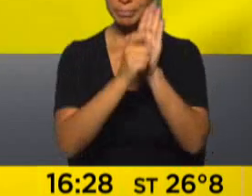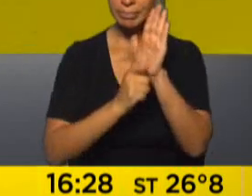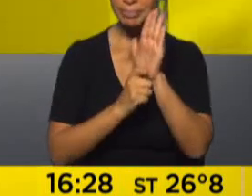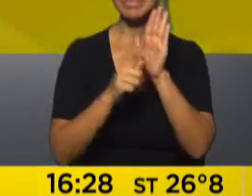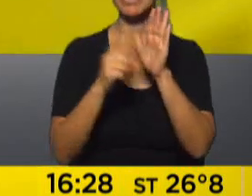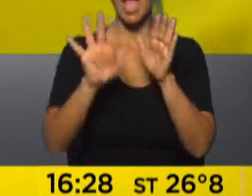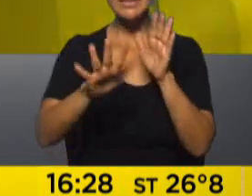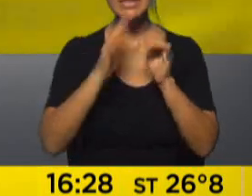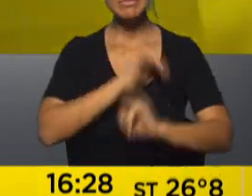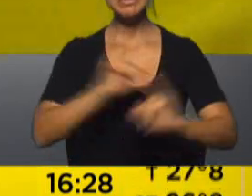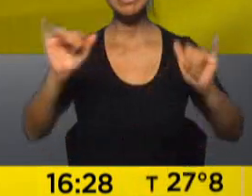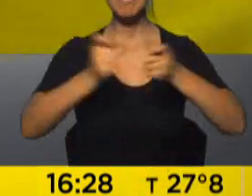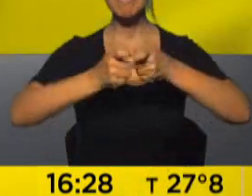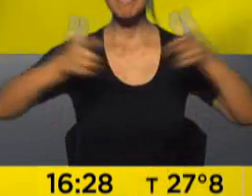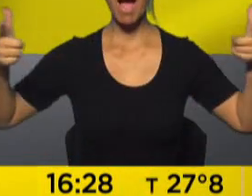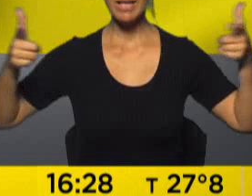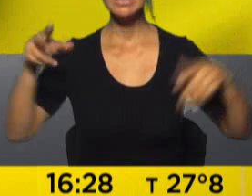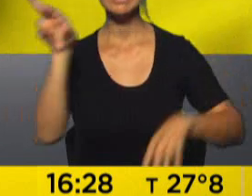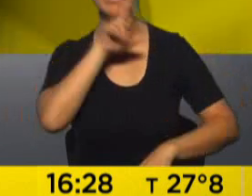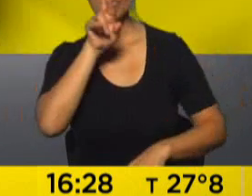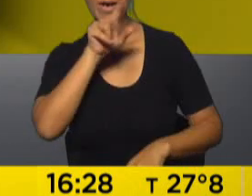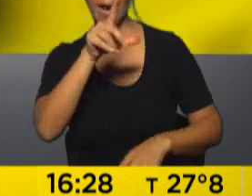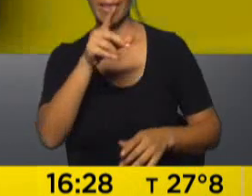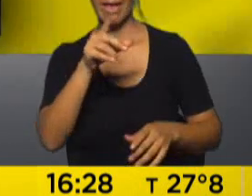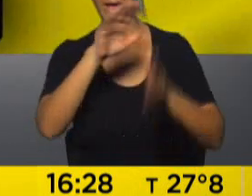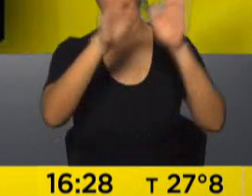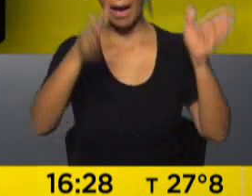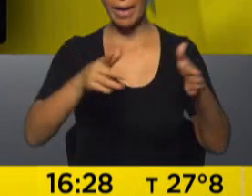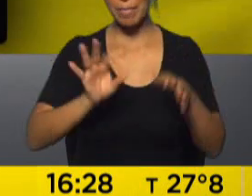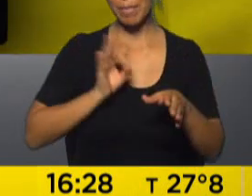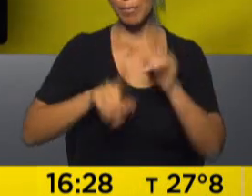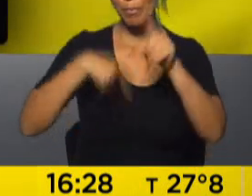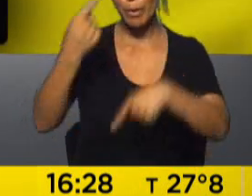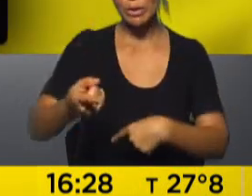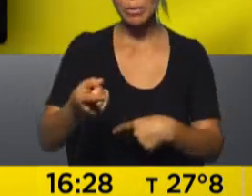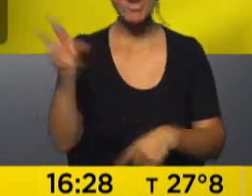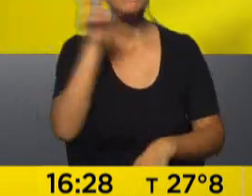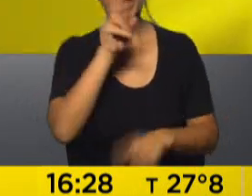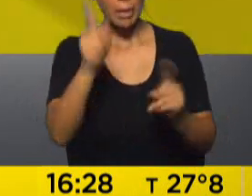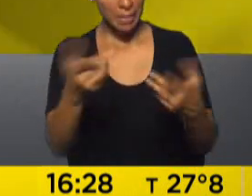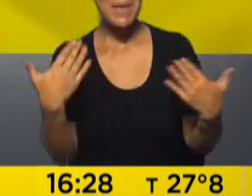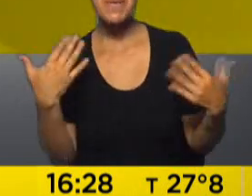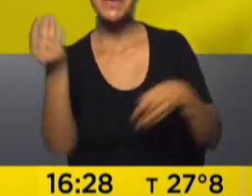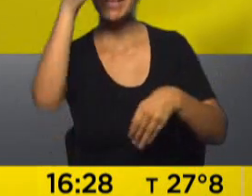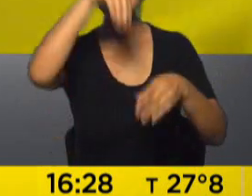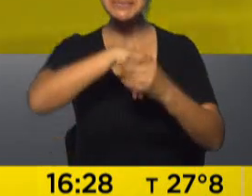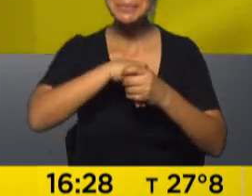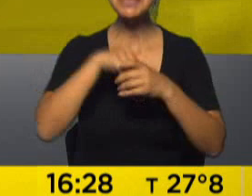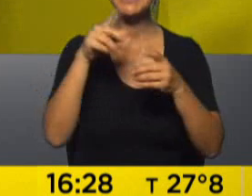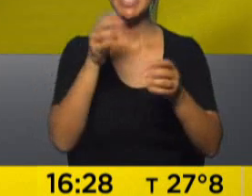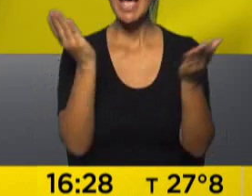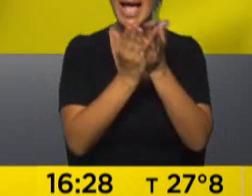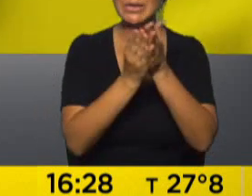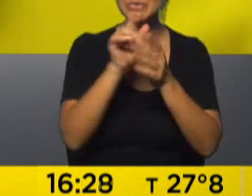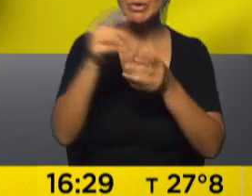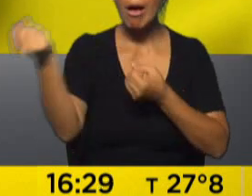aumentando el número de pilotos de la Ferrari Driver Academy para el próximo año. Las mujeres también deben formar parte de esta academia. Es